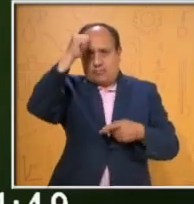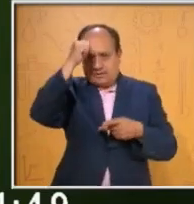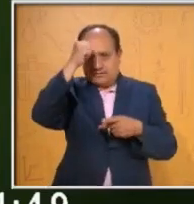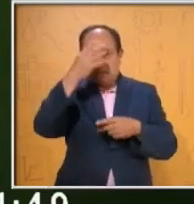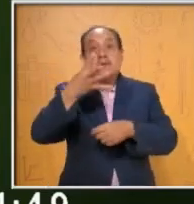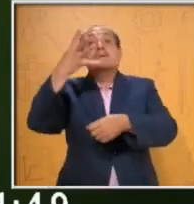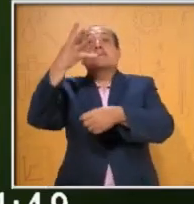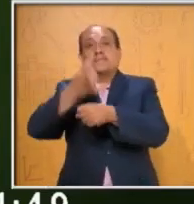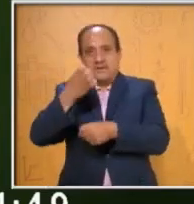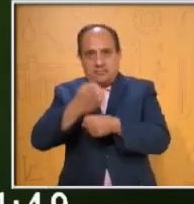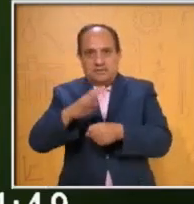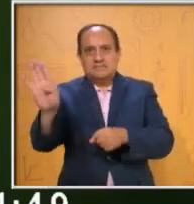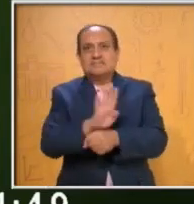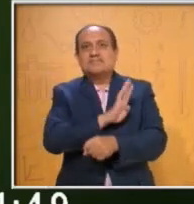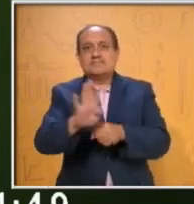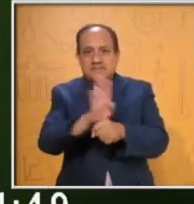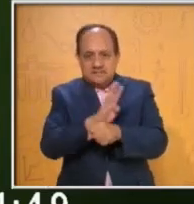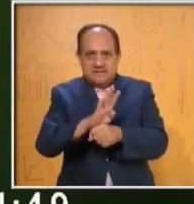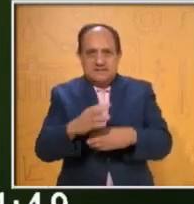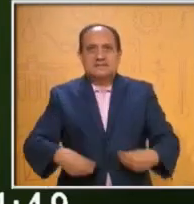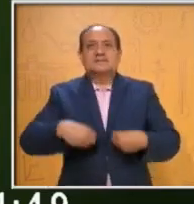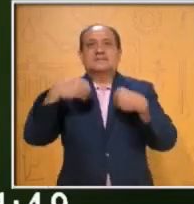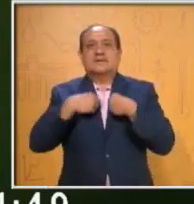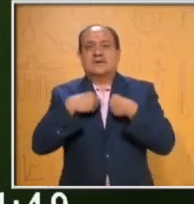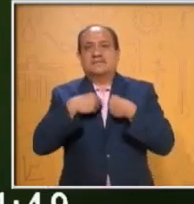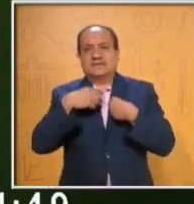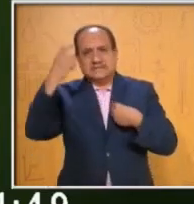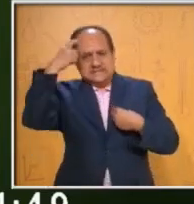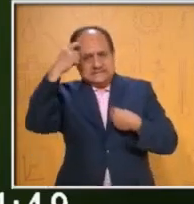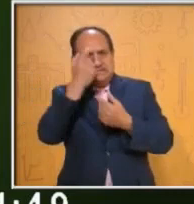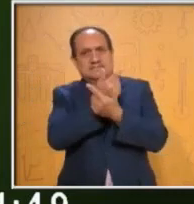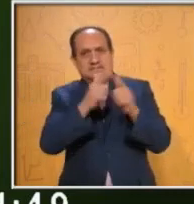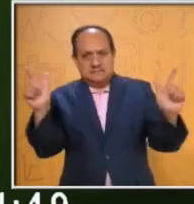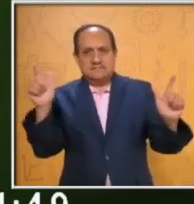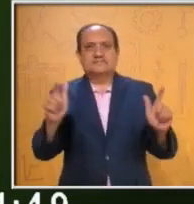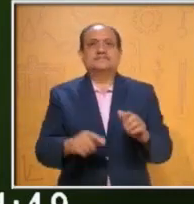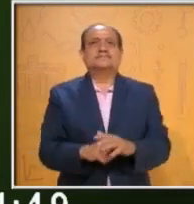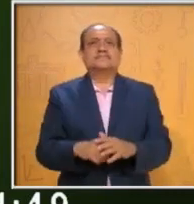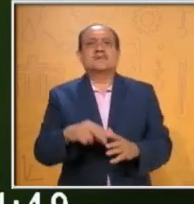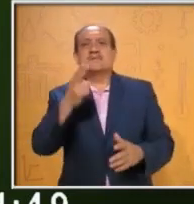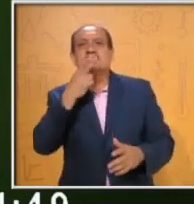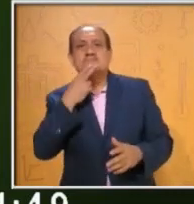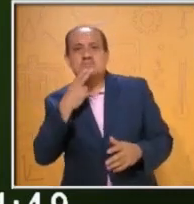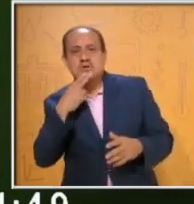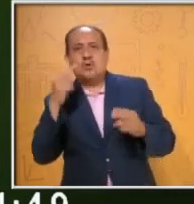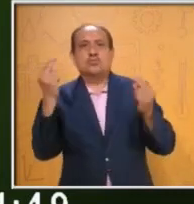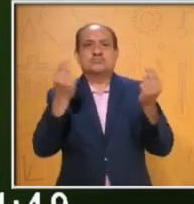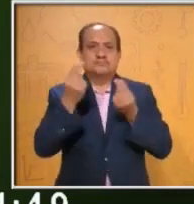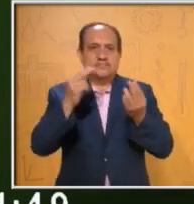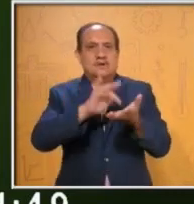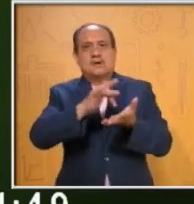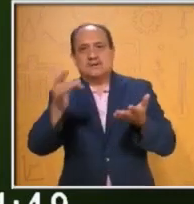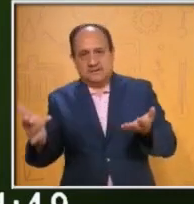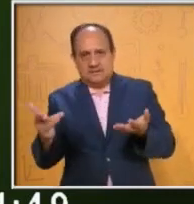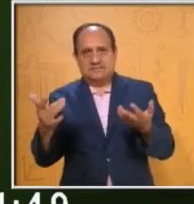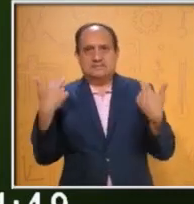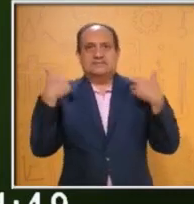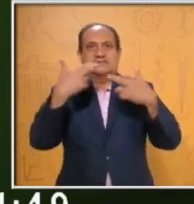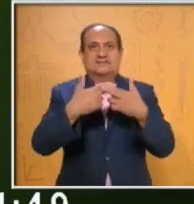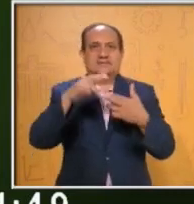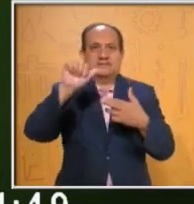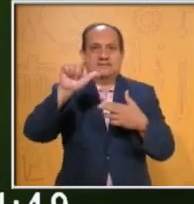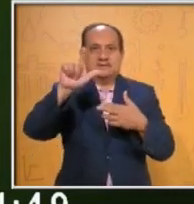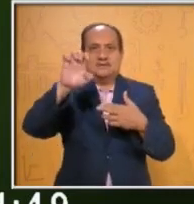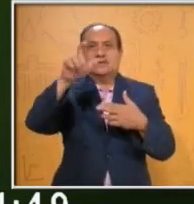cuarto, beneficios de la vida democrática. ¿Y agradecemos, qué vamos a utilizar? Perdón. Agradecemos la colaboración de la maestra